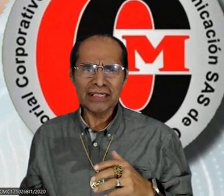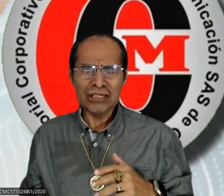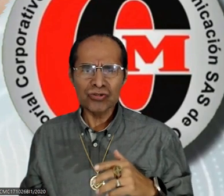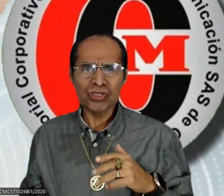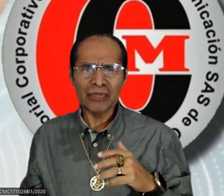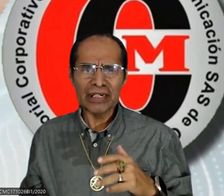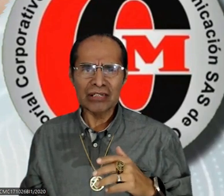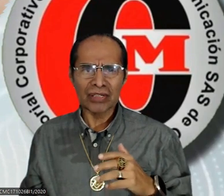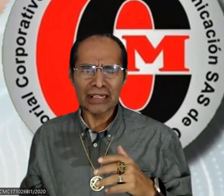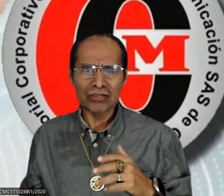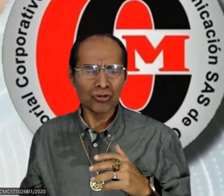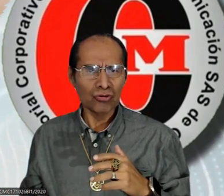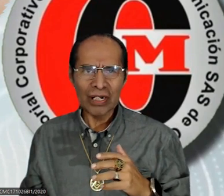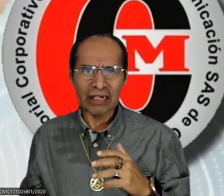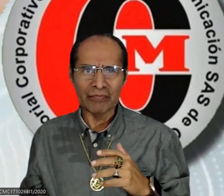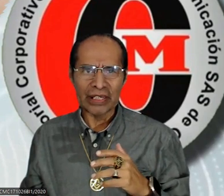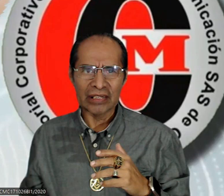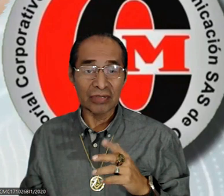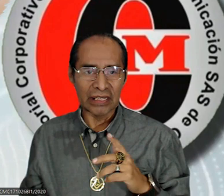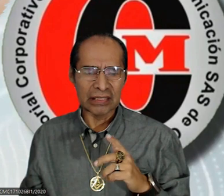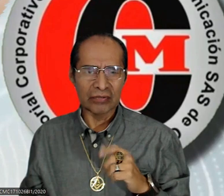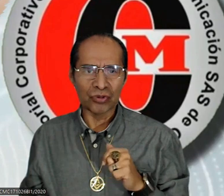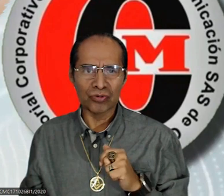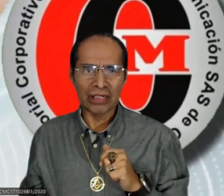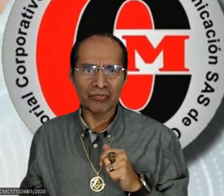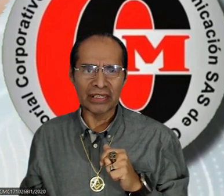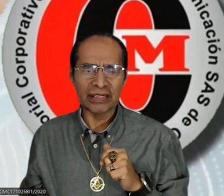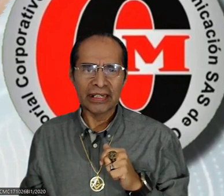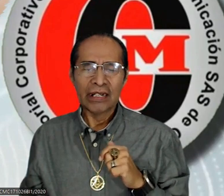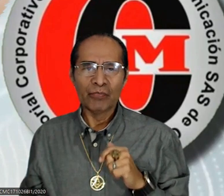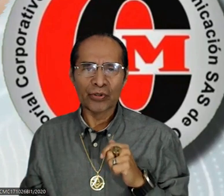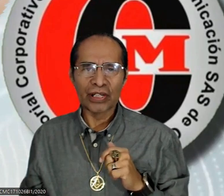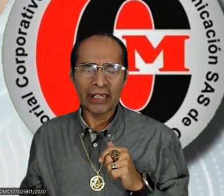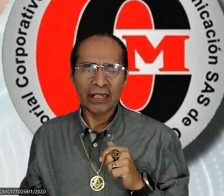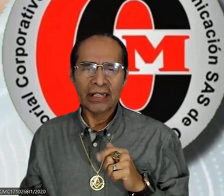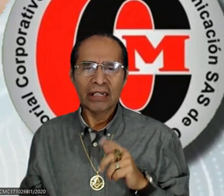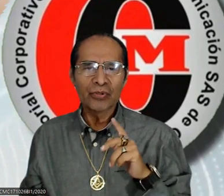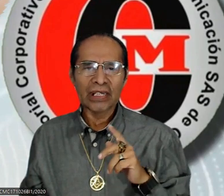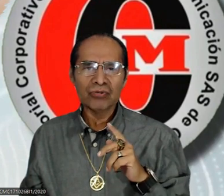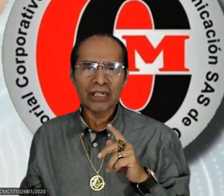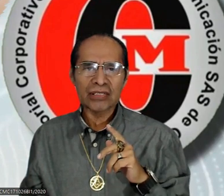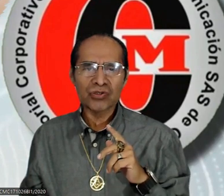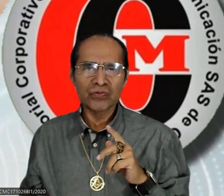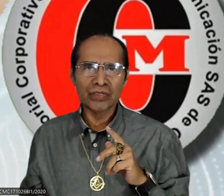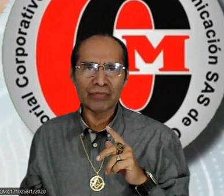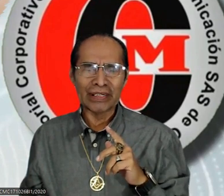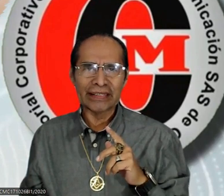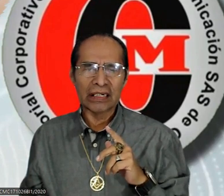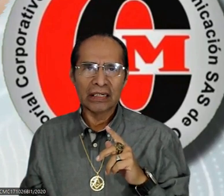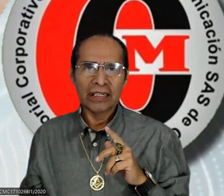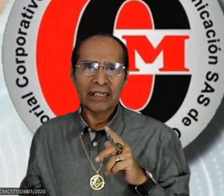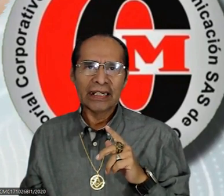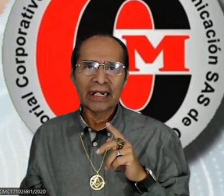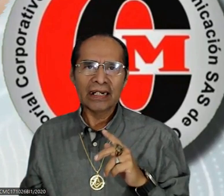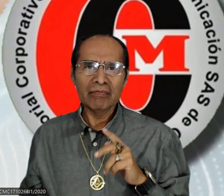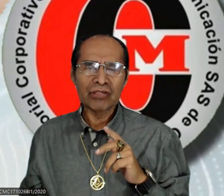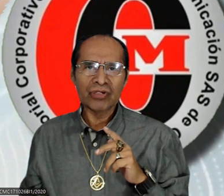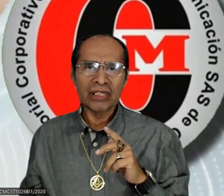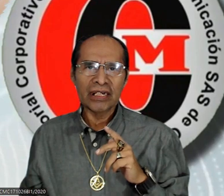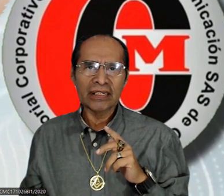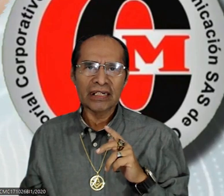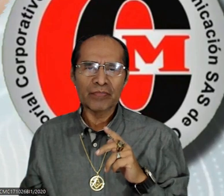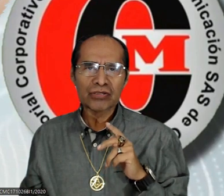Y entonces esto se ha venido dando, no ha cambiado, desafortunadamente. ¿Por qué? Porque hay una razón fundamental. La